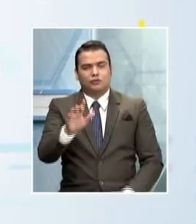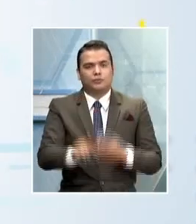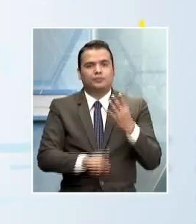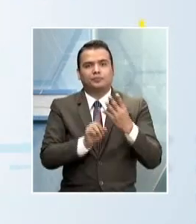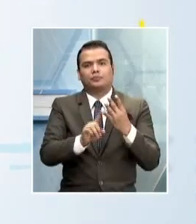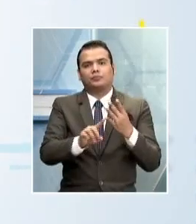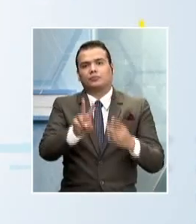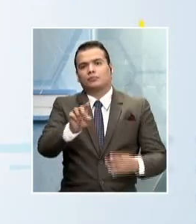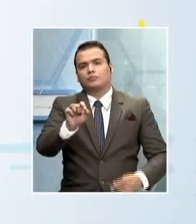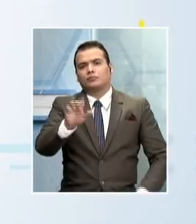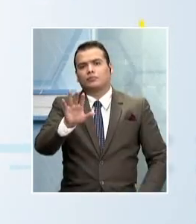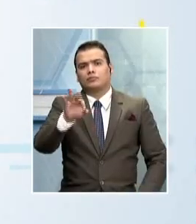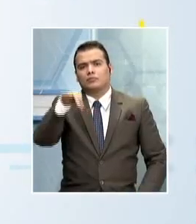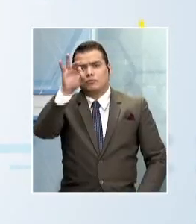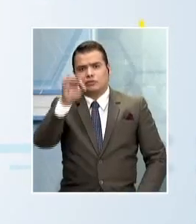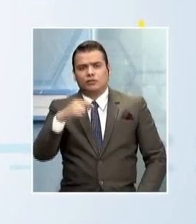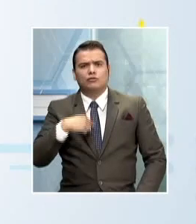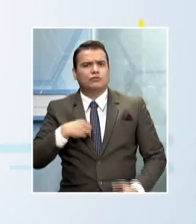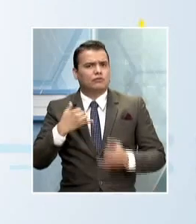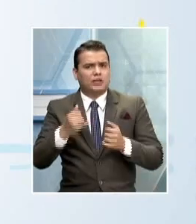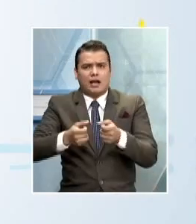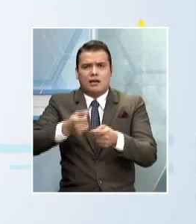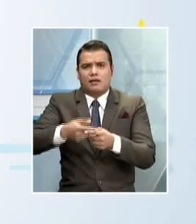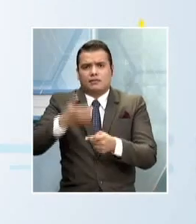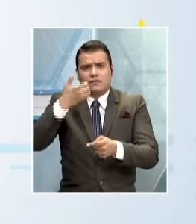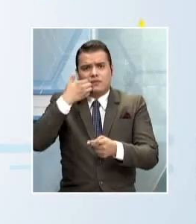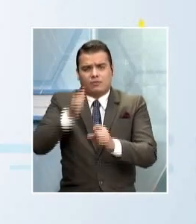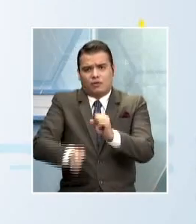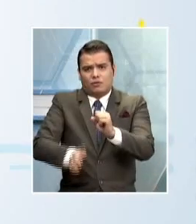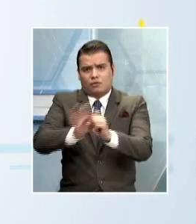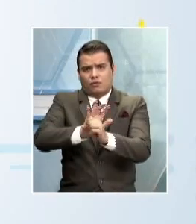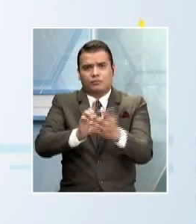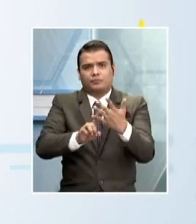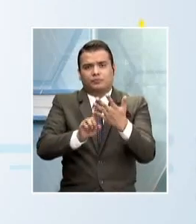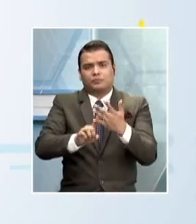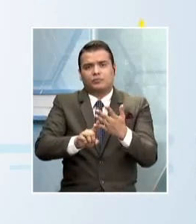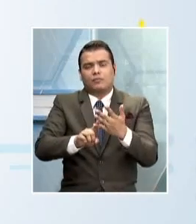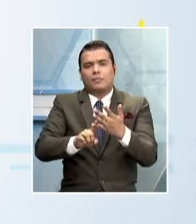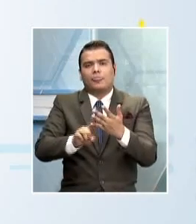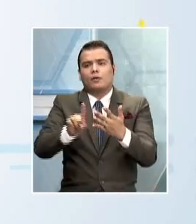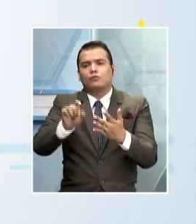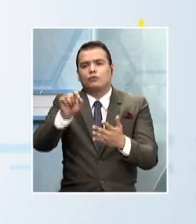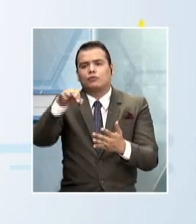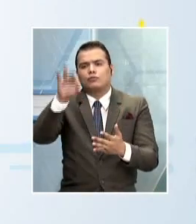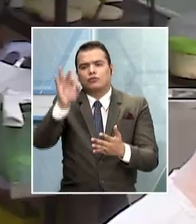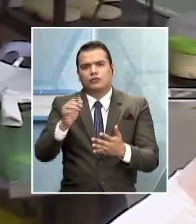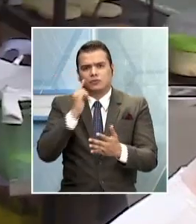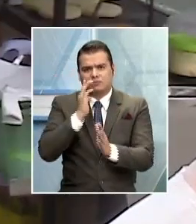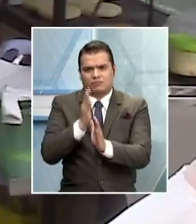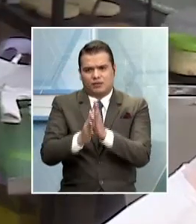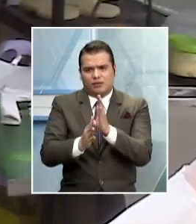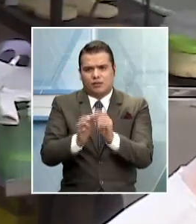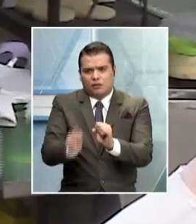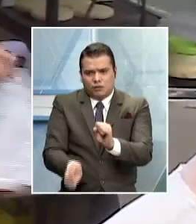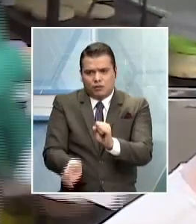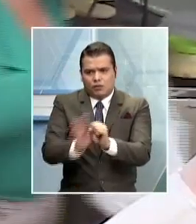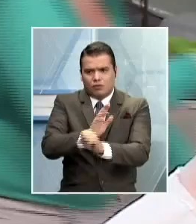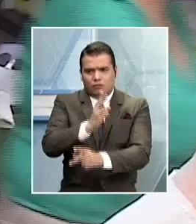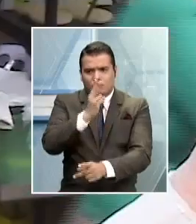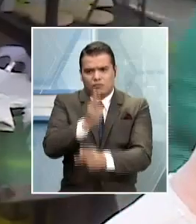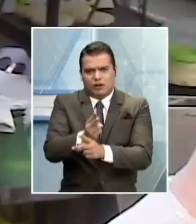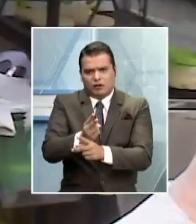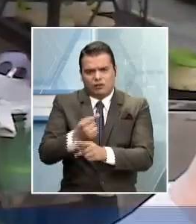2,5% dice que ya estuvo contagiado del coronavirus y el 1% no cree que el coronavirus sea peligroso para su salud. Me vacunaría, pero que